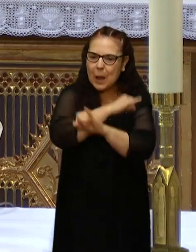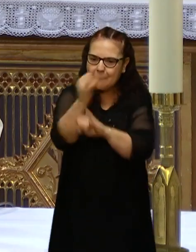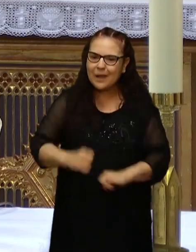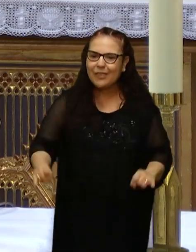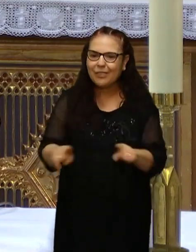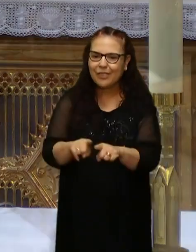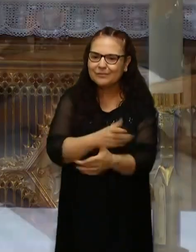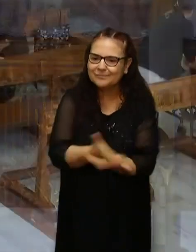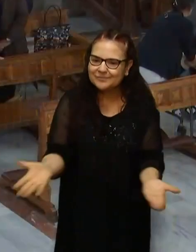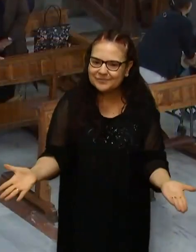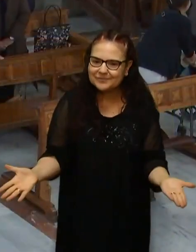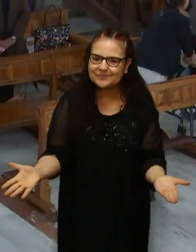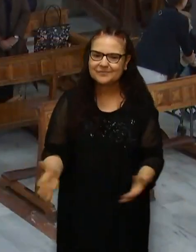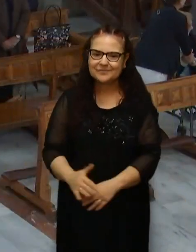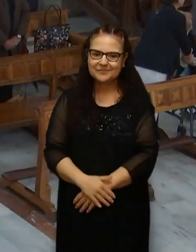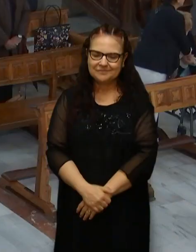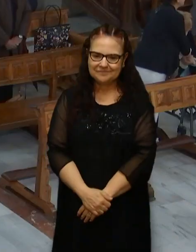como hermanos.